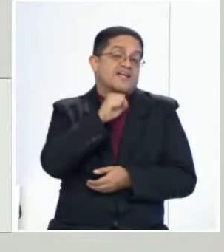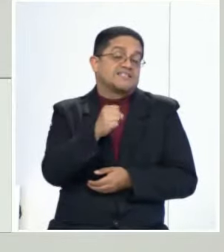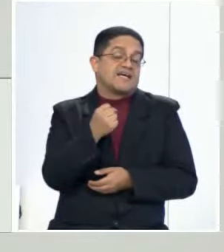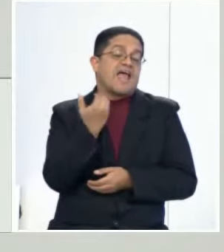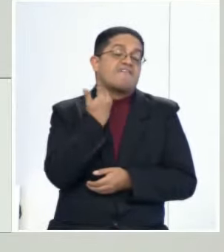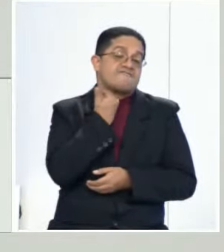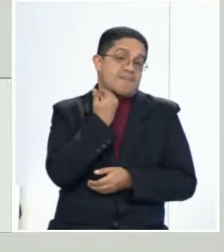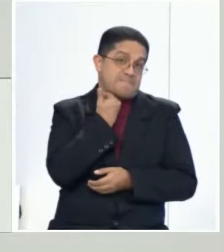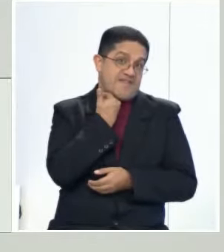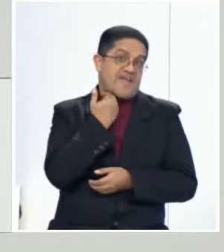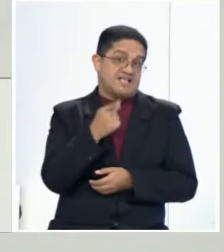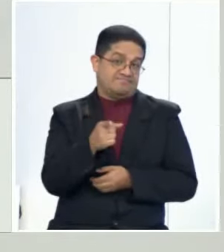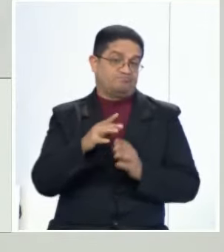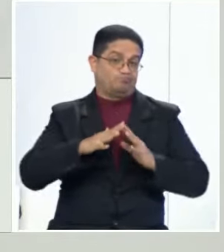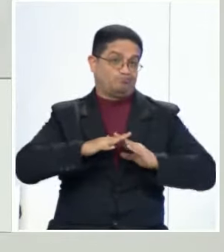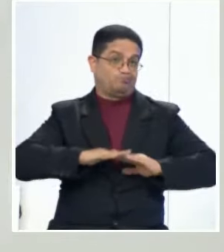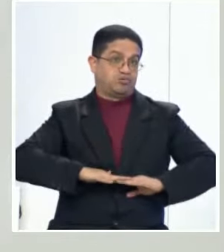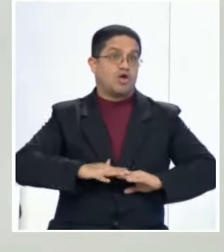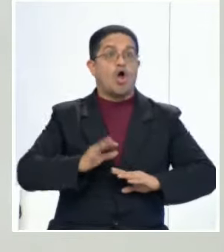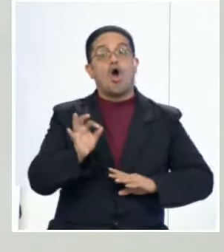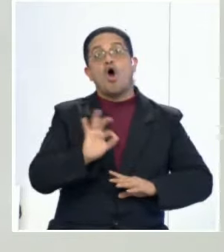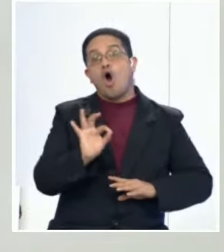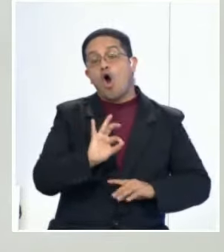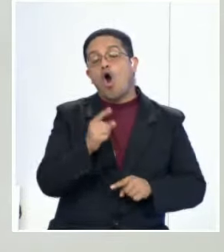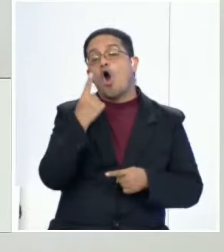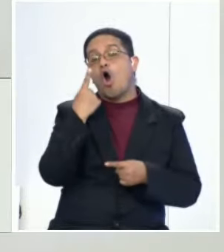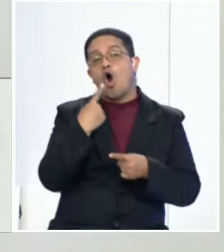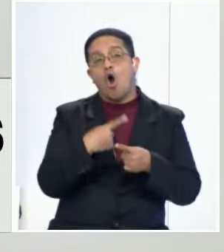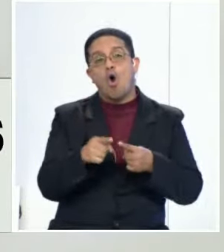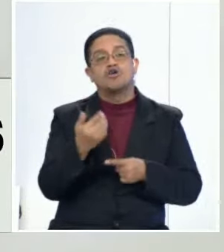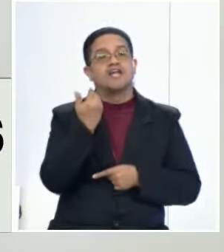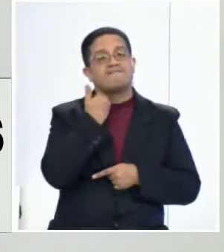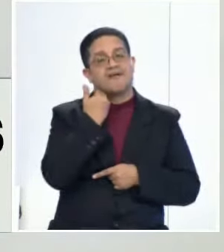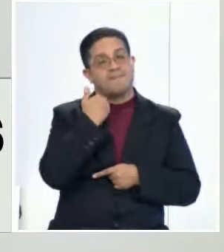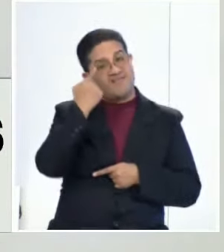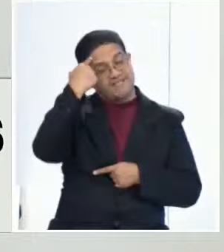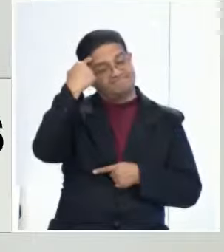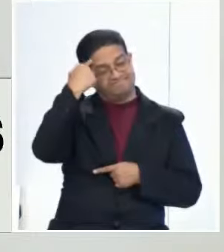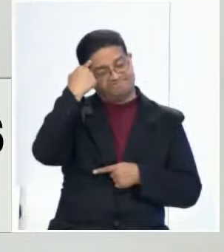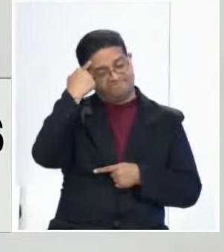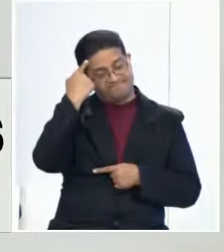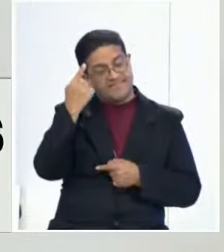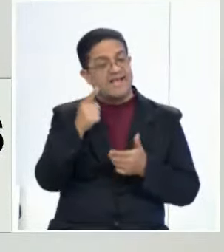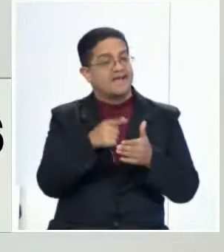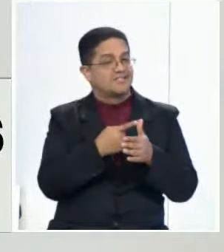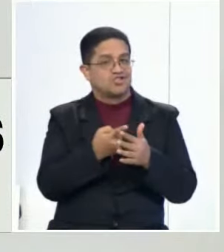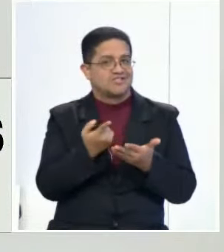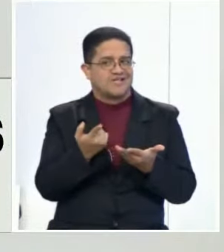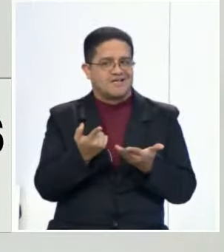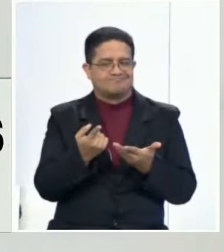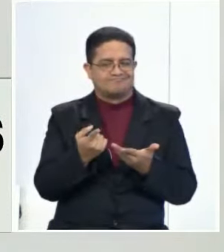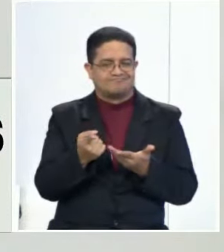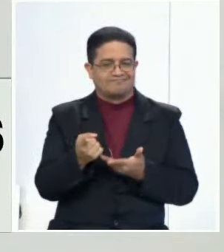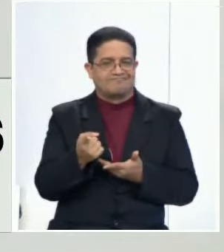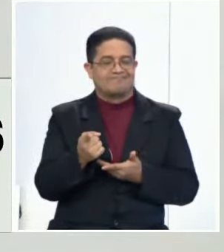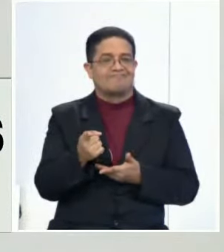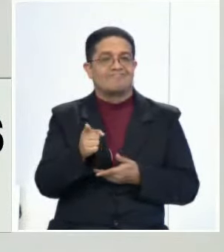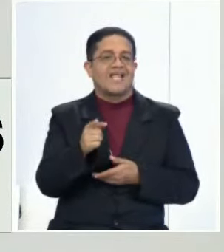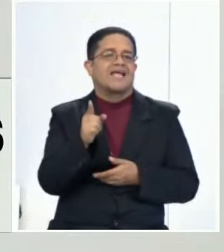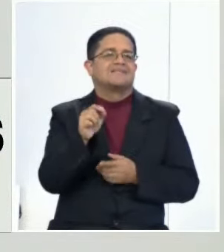pélvico, pero también puede formar parte de cualquier otra patología, incluso hasta neurológica. Wow. Entonces, no se trata como una entidad aislada, sino como